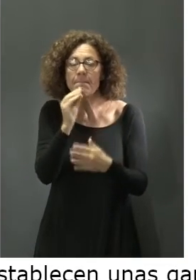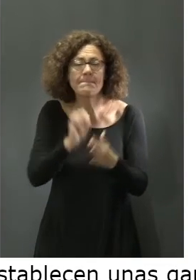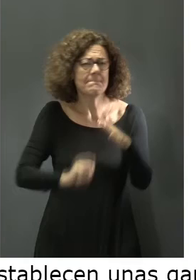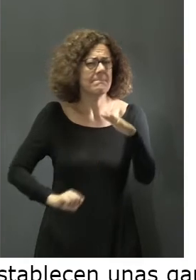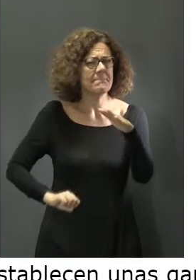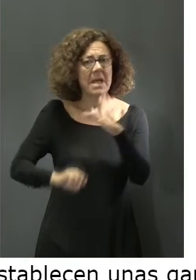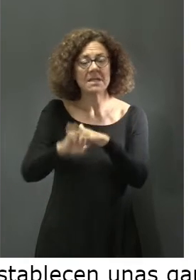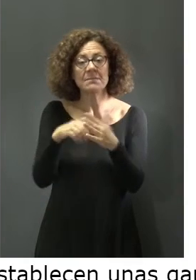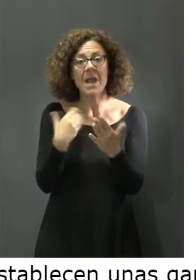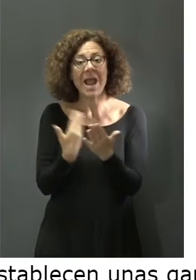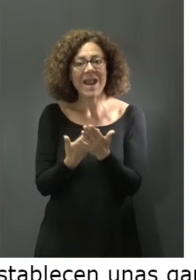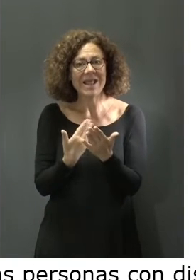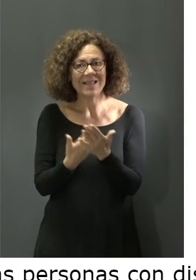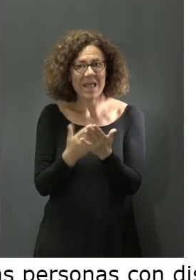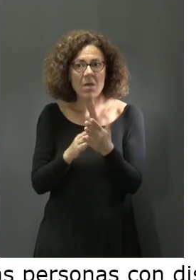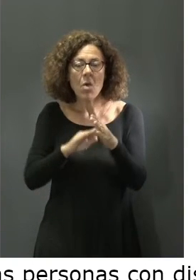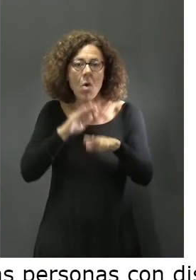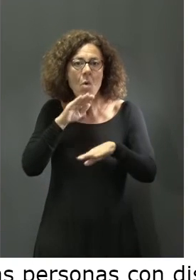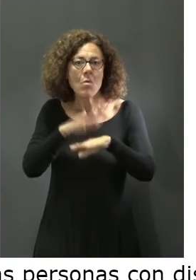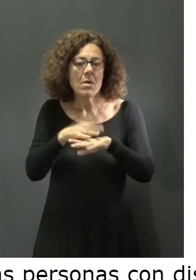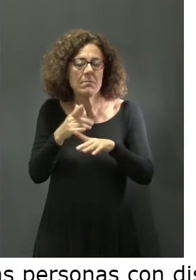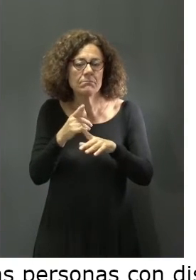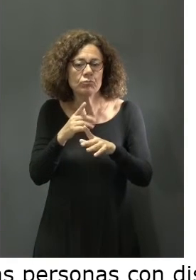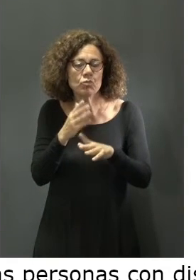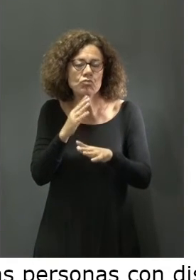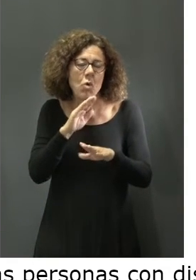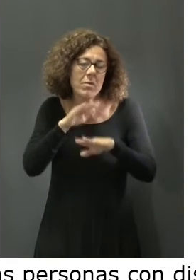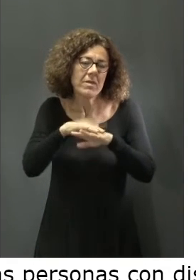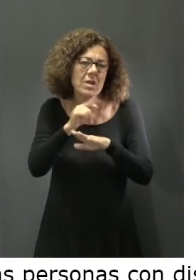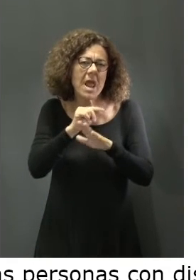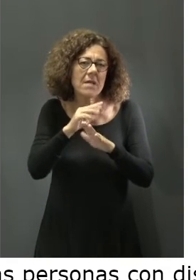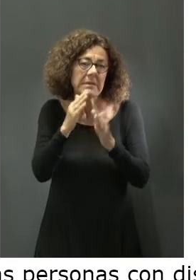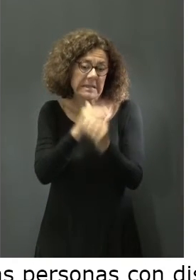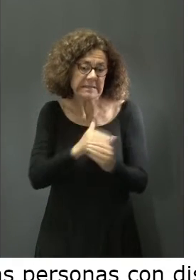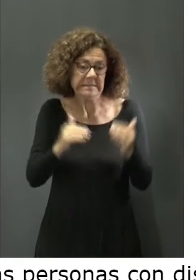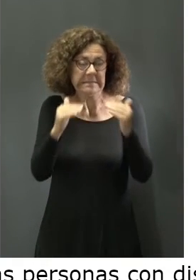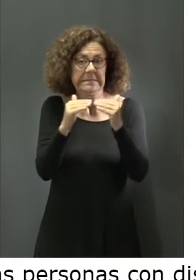hacia la consecución de la igualdad. Y es cierto que hay